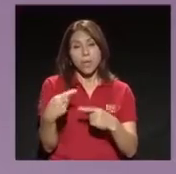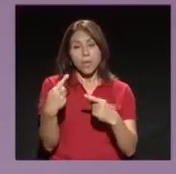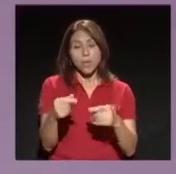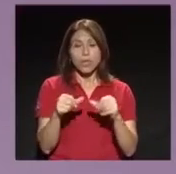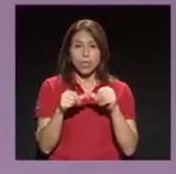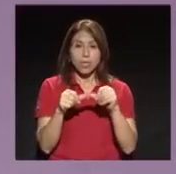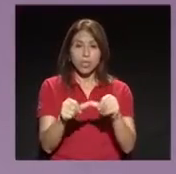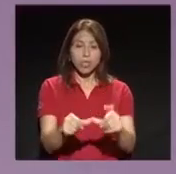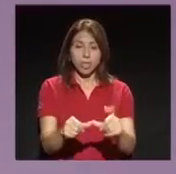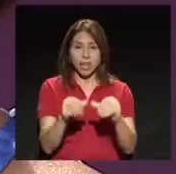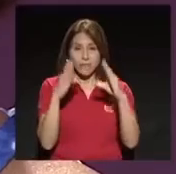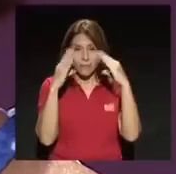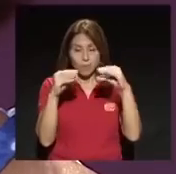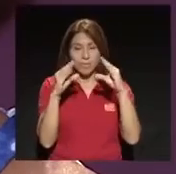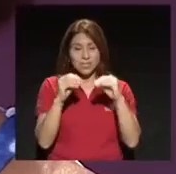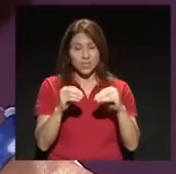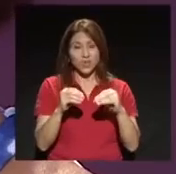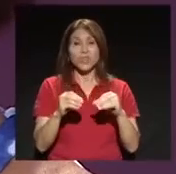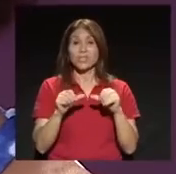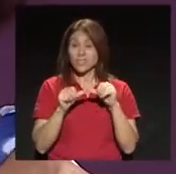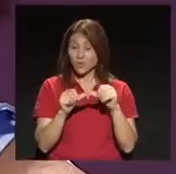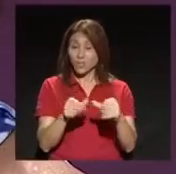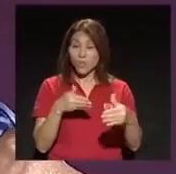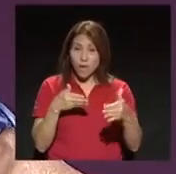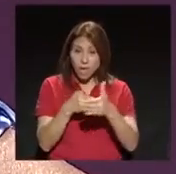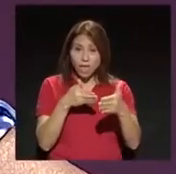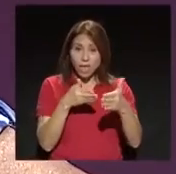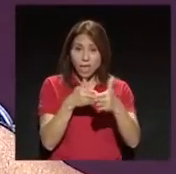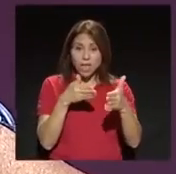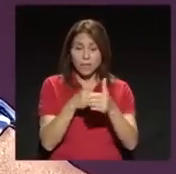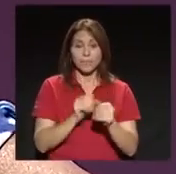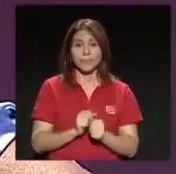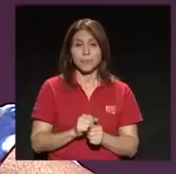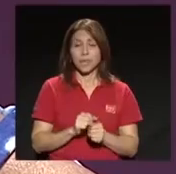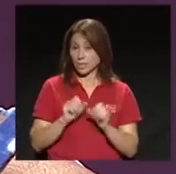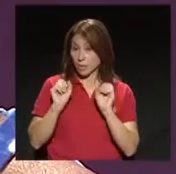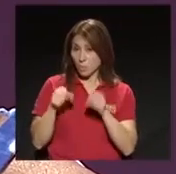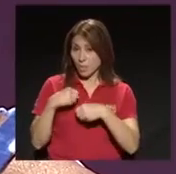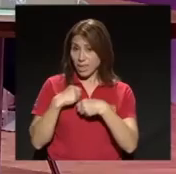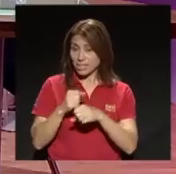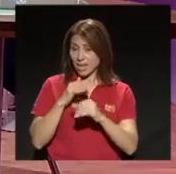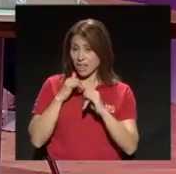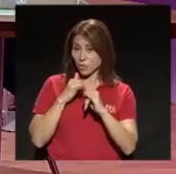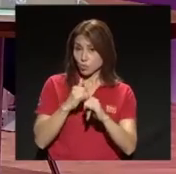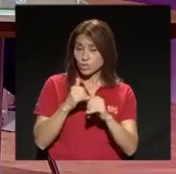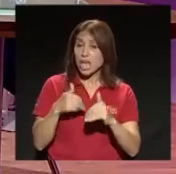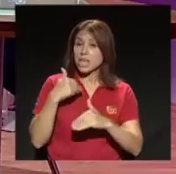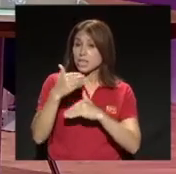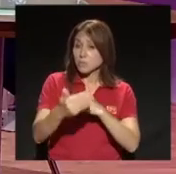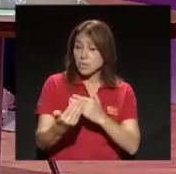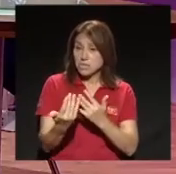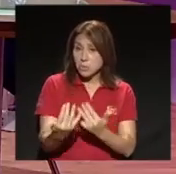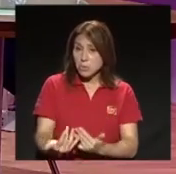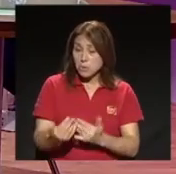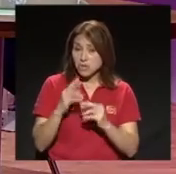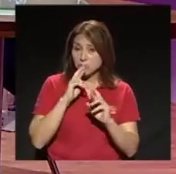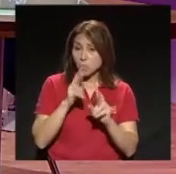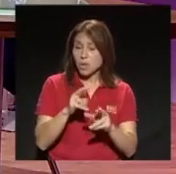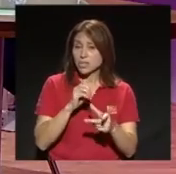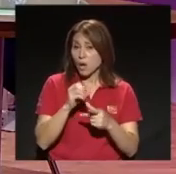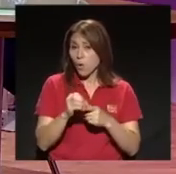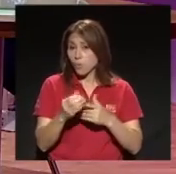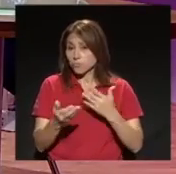ataques. ¿Se puede hacer la denuncia y luego esperar algún tipo de respuesta o no pasa